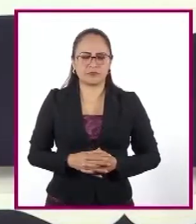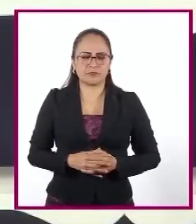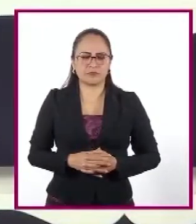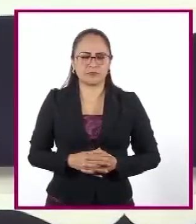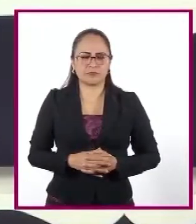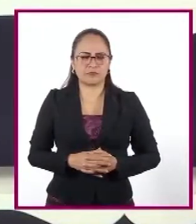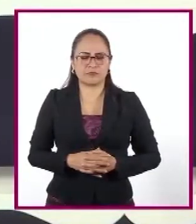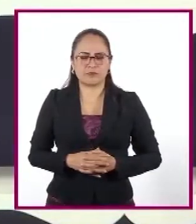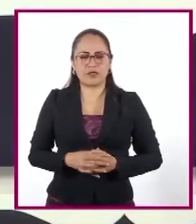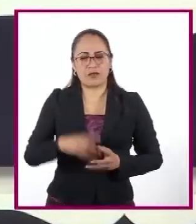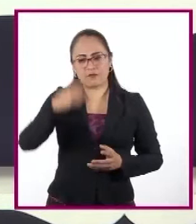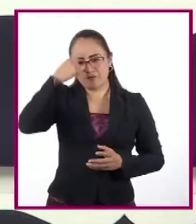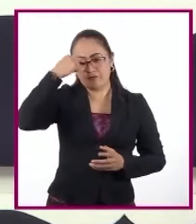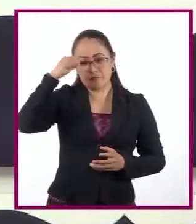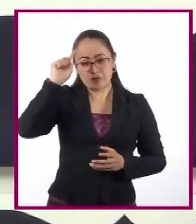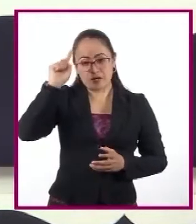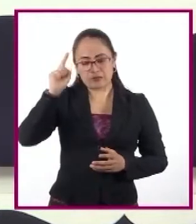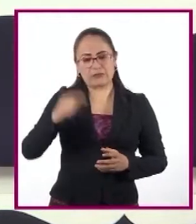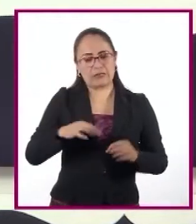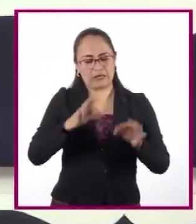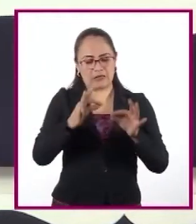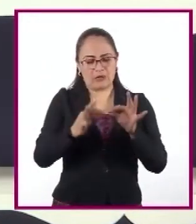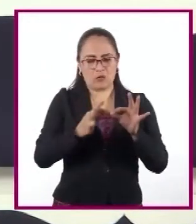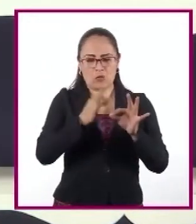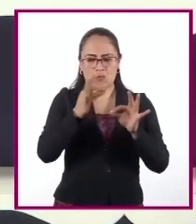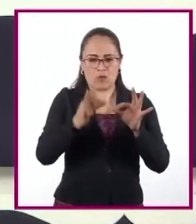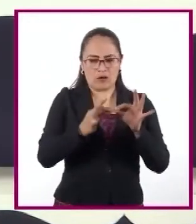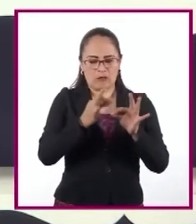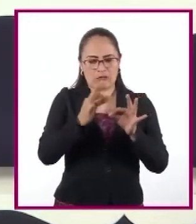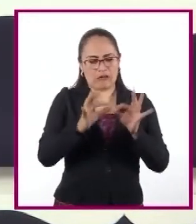Debe ser más fácil que hacerlo con una aguja.